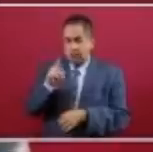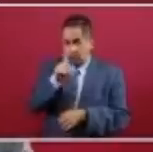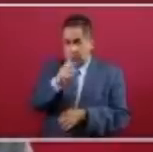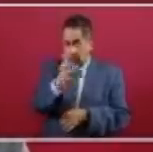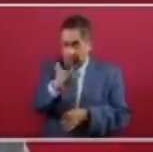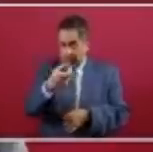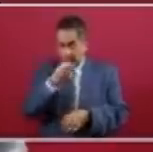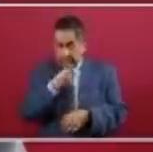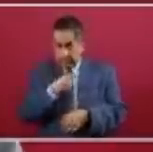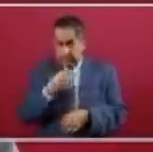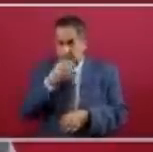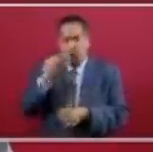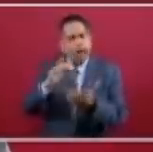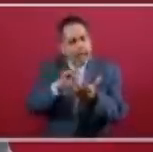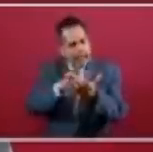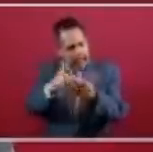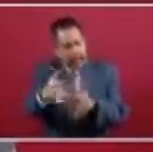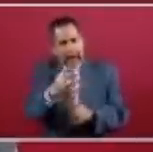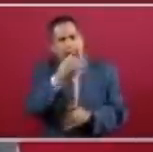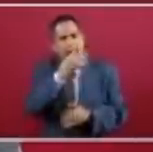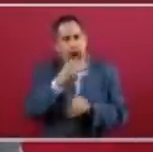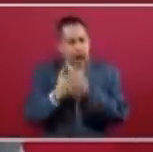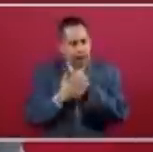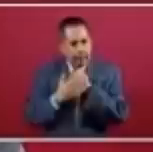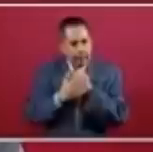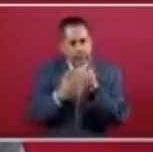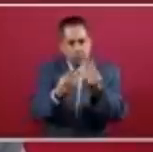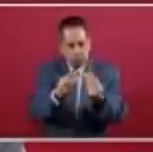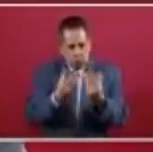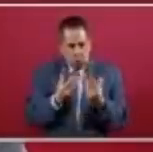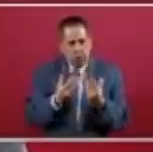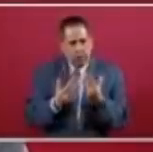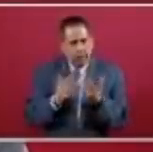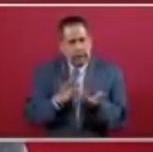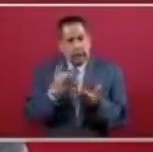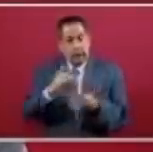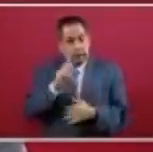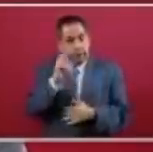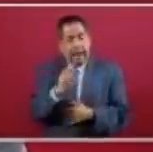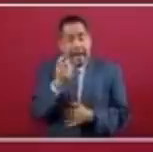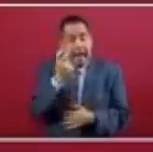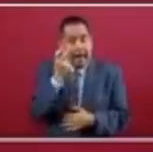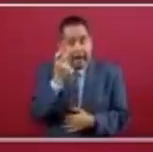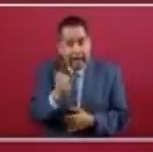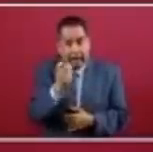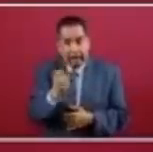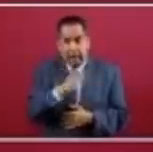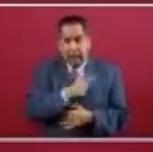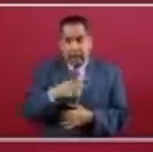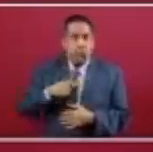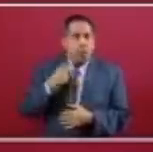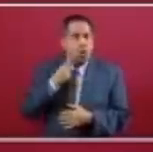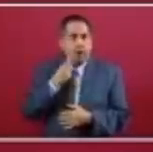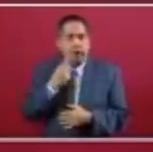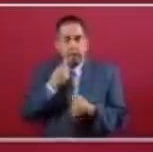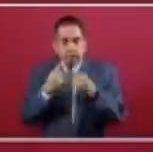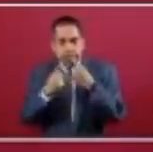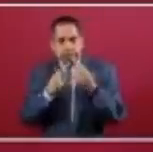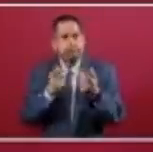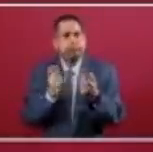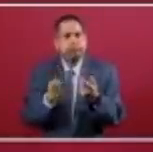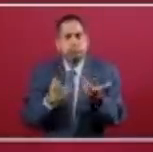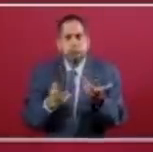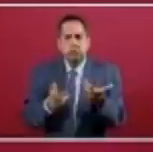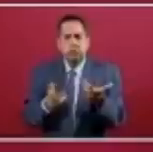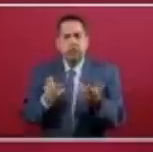planteamiento, y te agradecemos la aportación, porque esa debe de ser la política, que